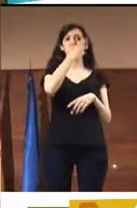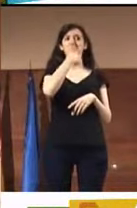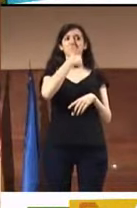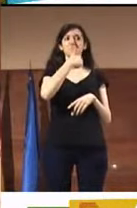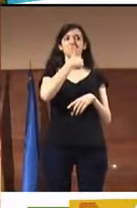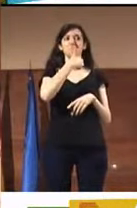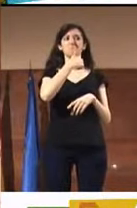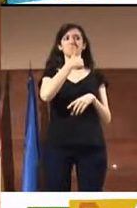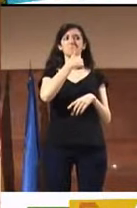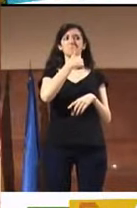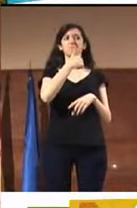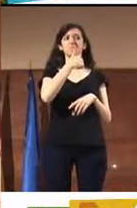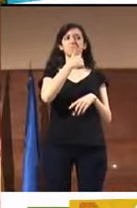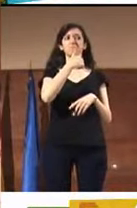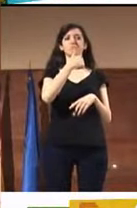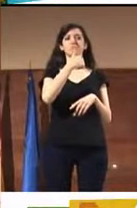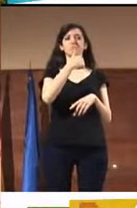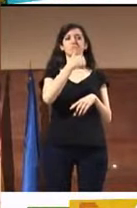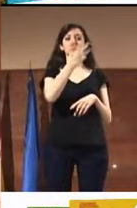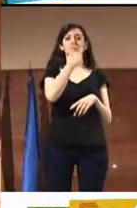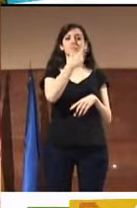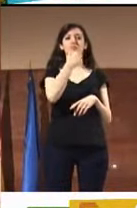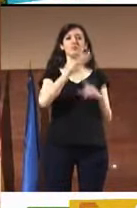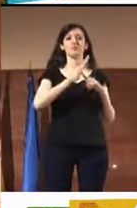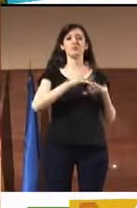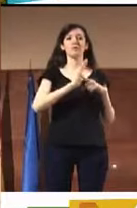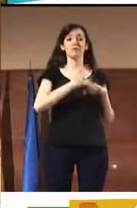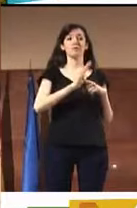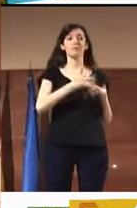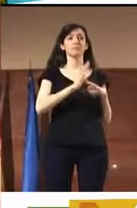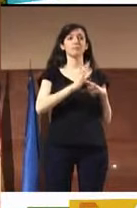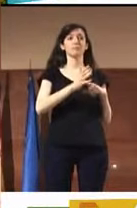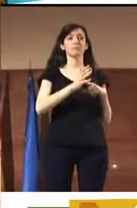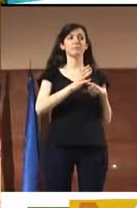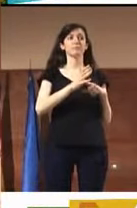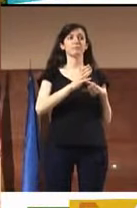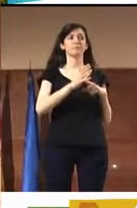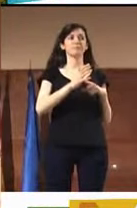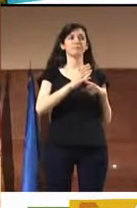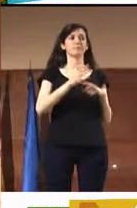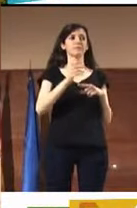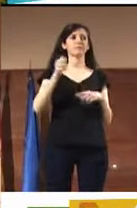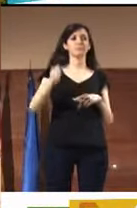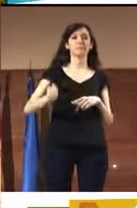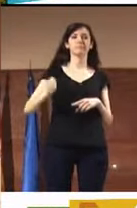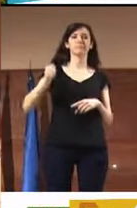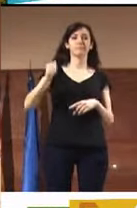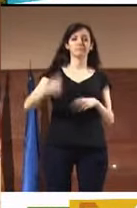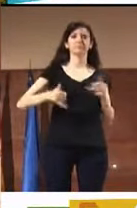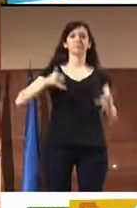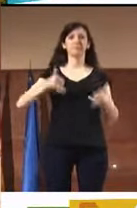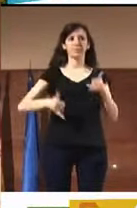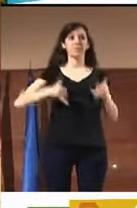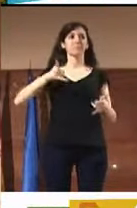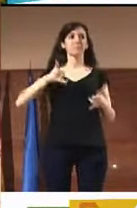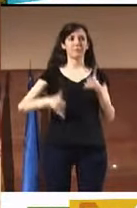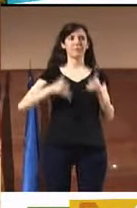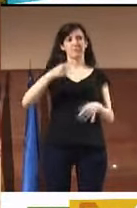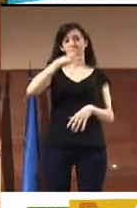permiten viajar tranquilamente sin el estorbo continuado del claqueteo continuo que conocemos todos al